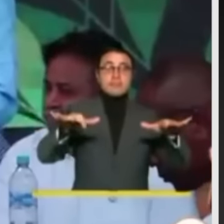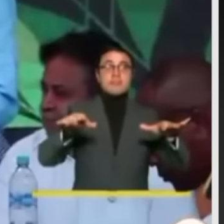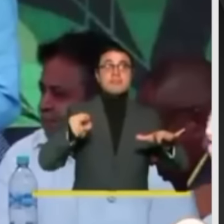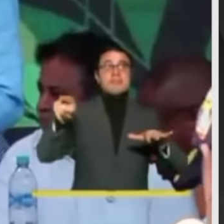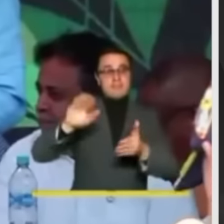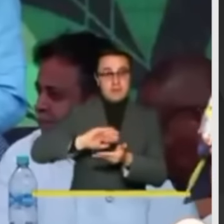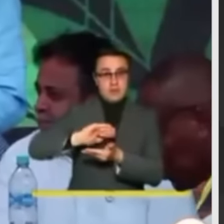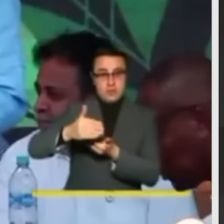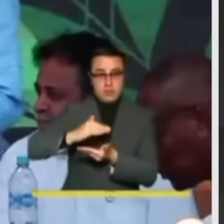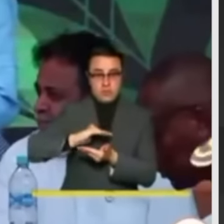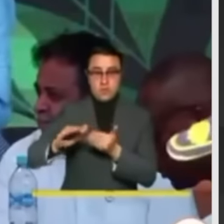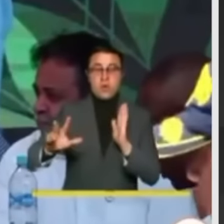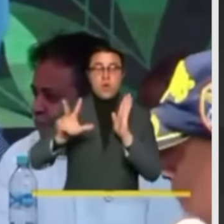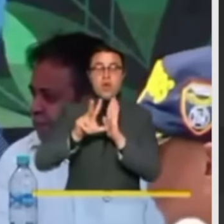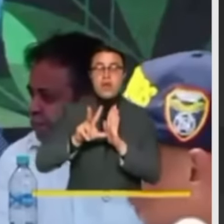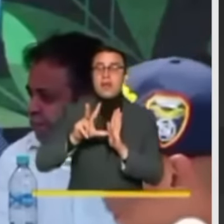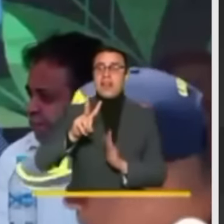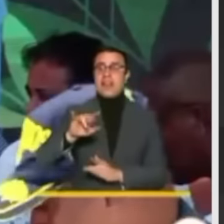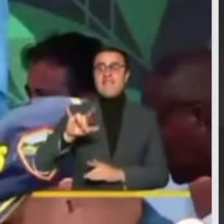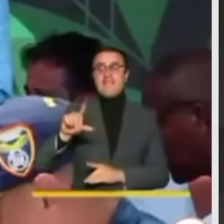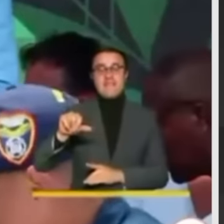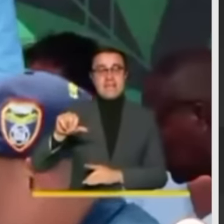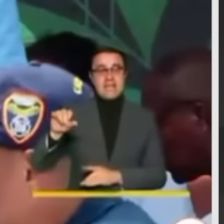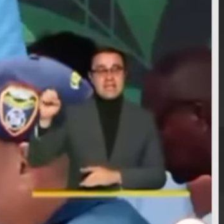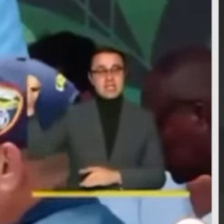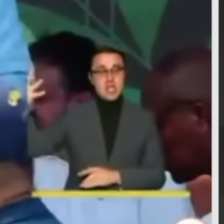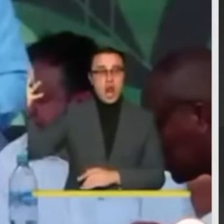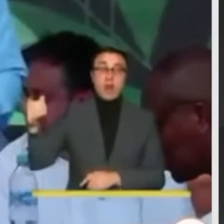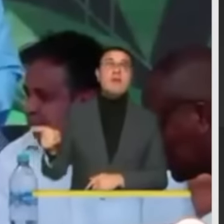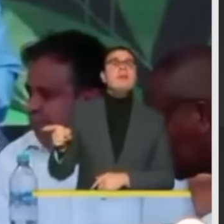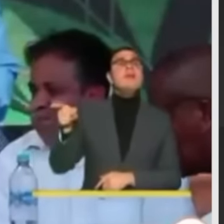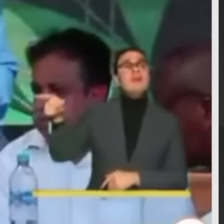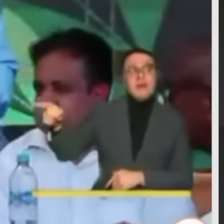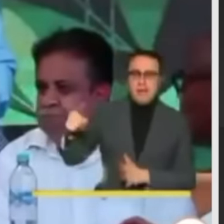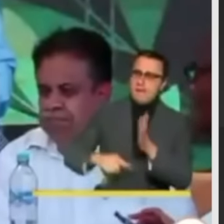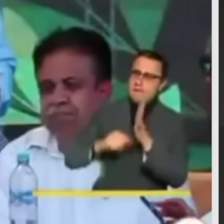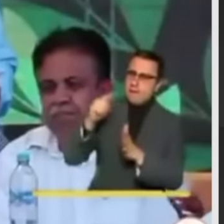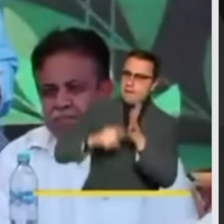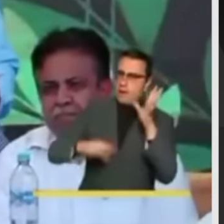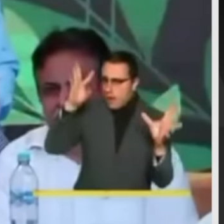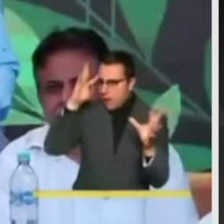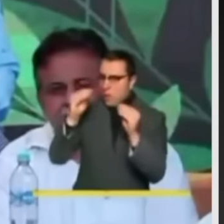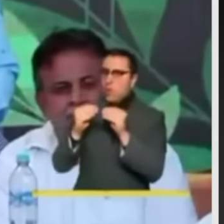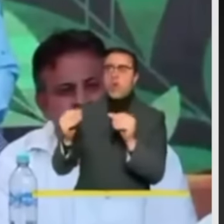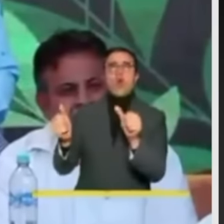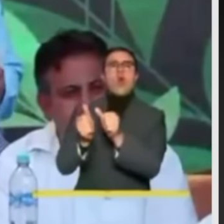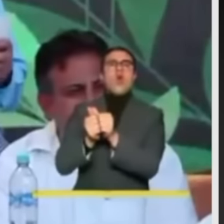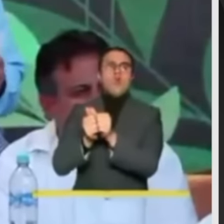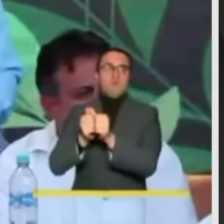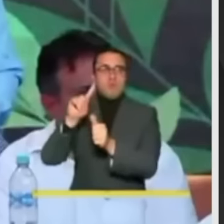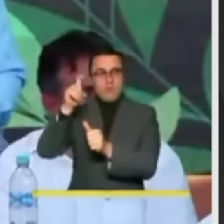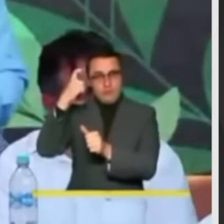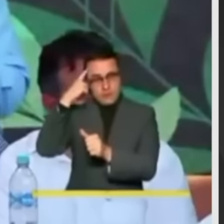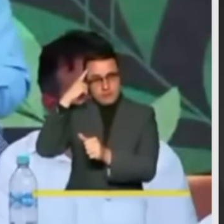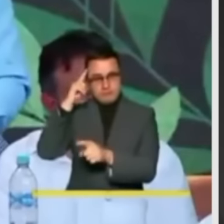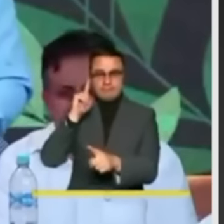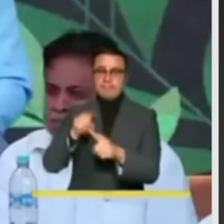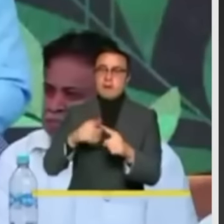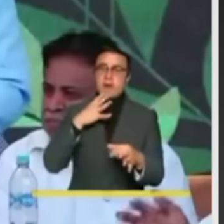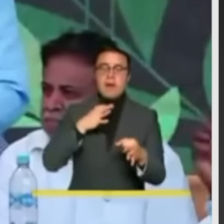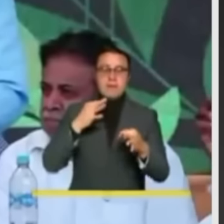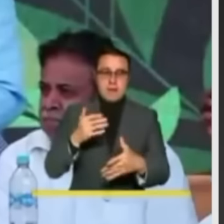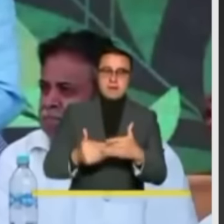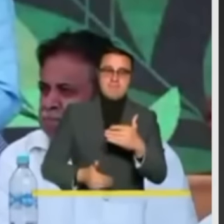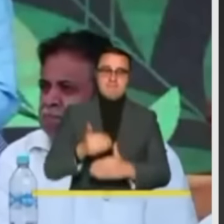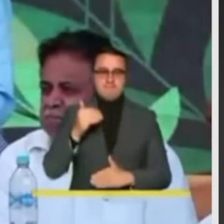en Tumaco, en el Hotel Villa del Sol, firmaremos el acuerdo con la gobernación para instalar y empezar